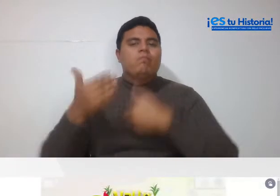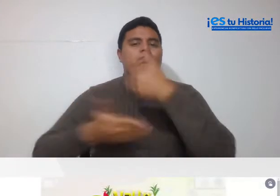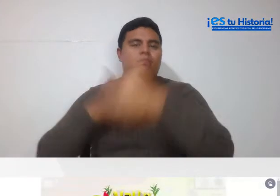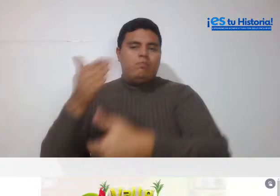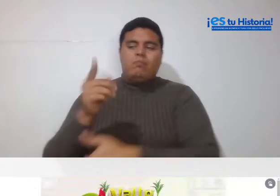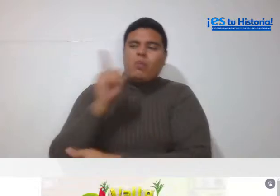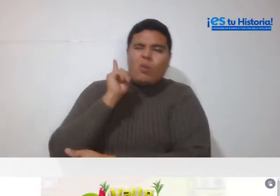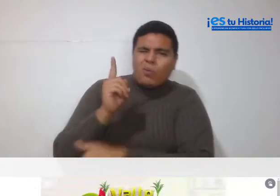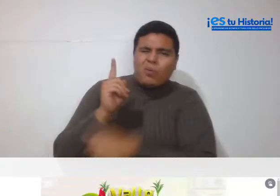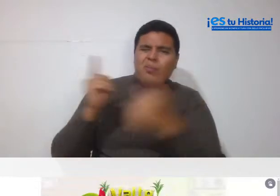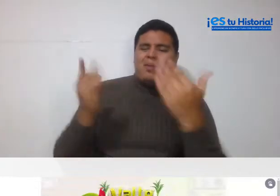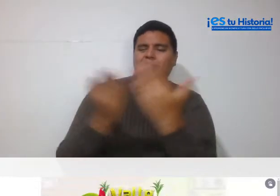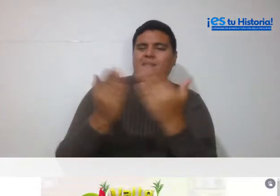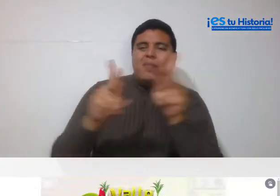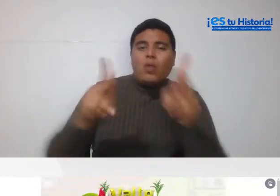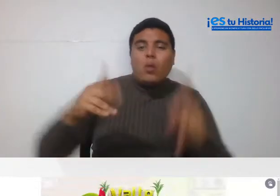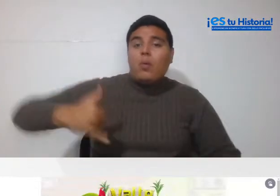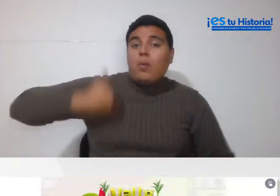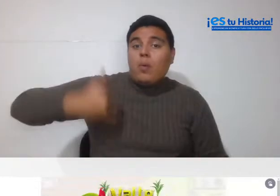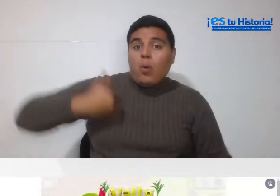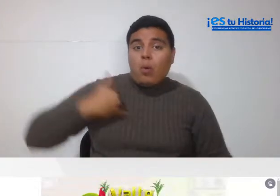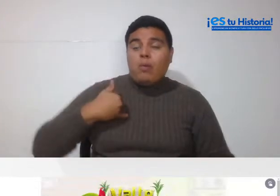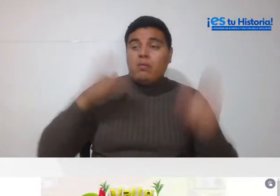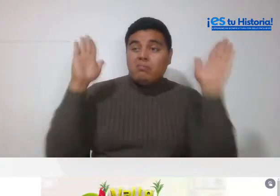a jóvenes no solo con problemas visuales, sino